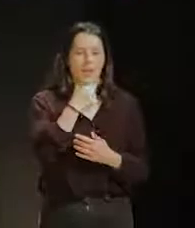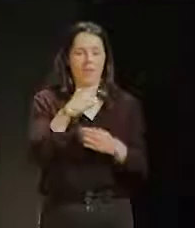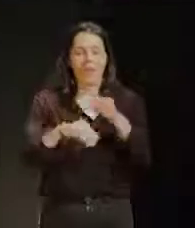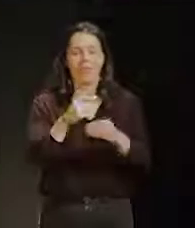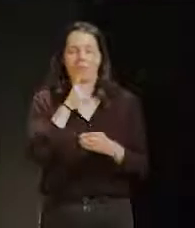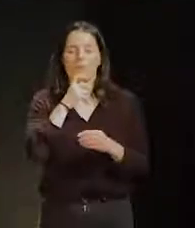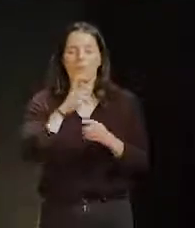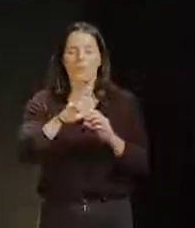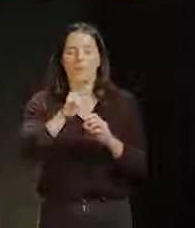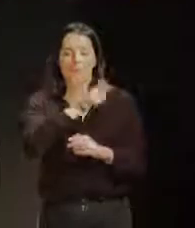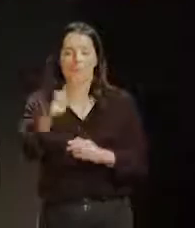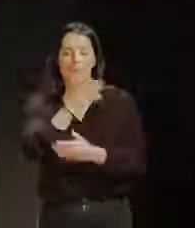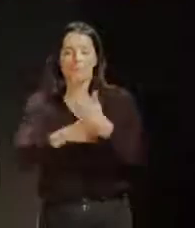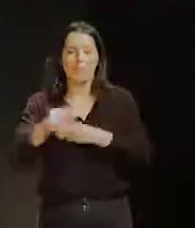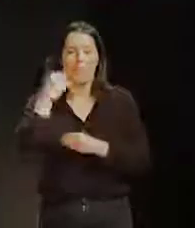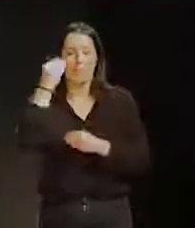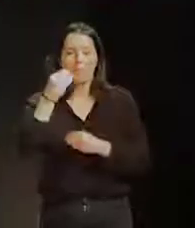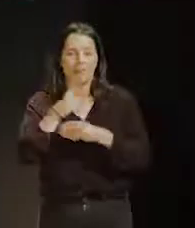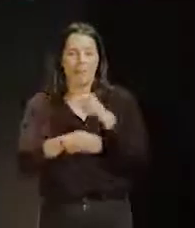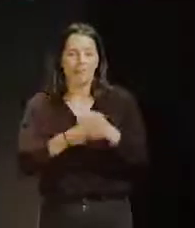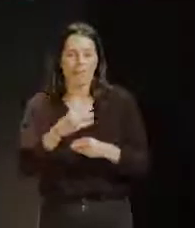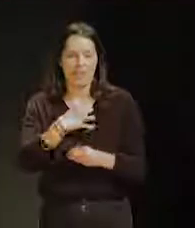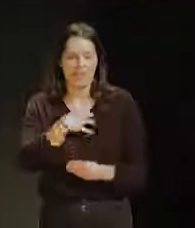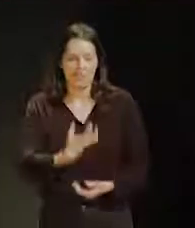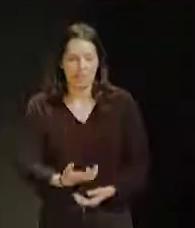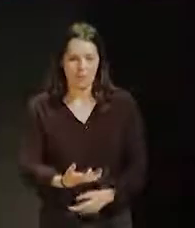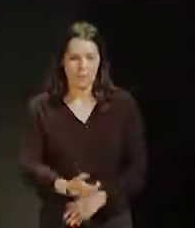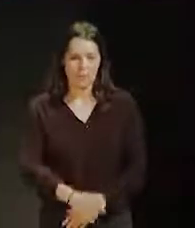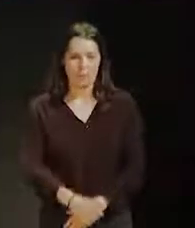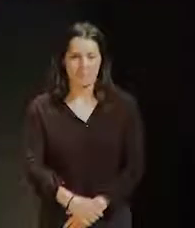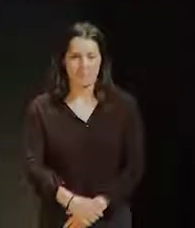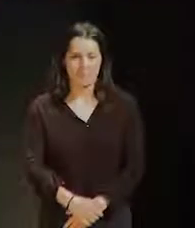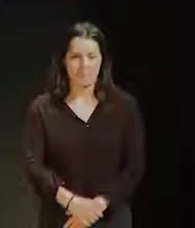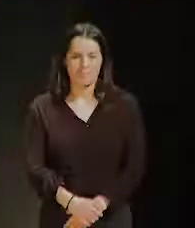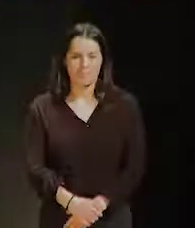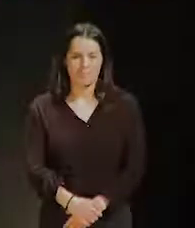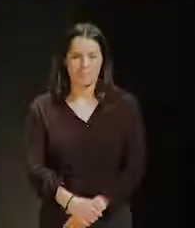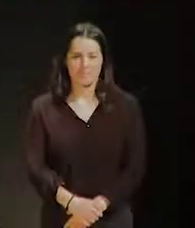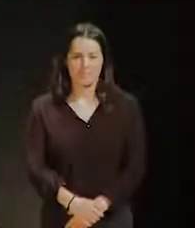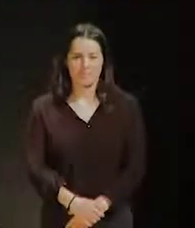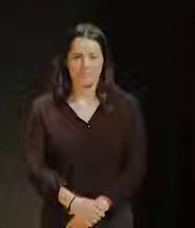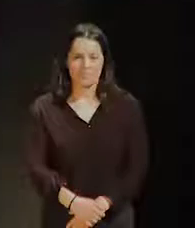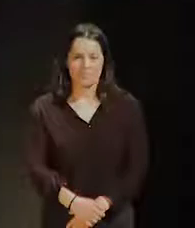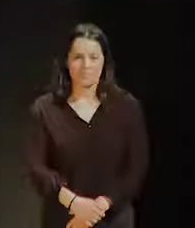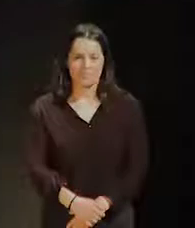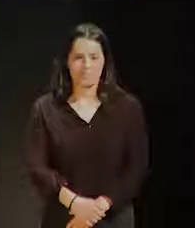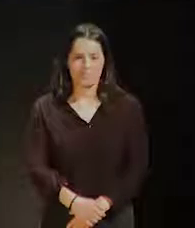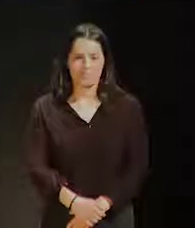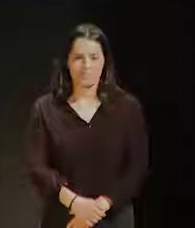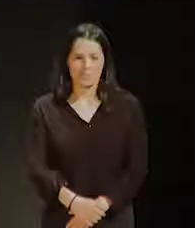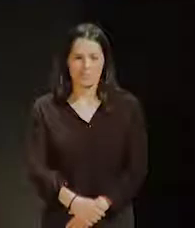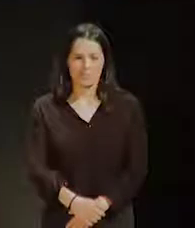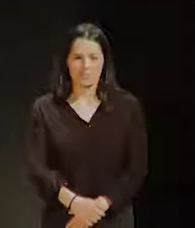dinero para hacer a la cultura, no lo sé.